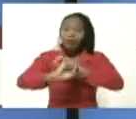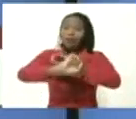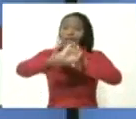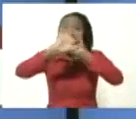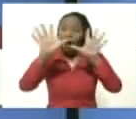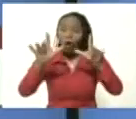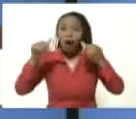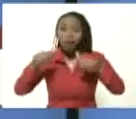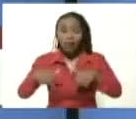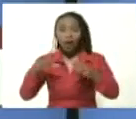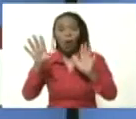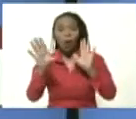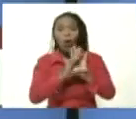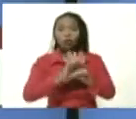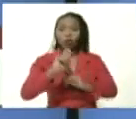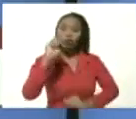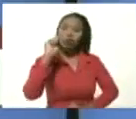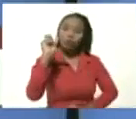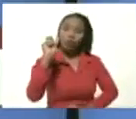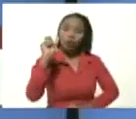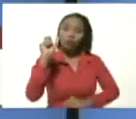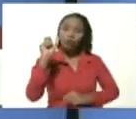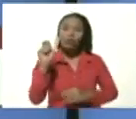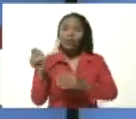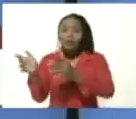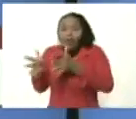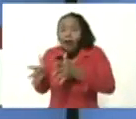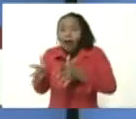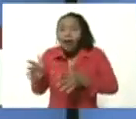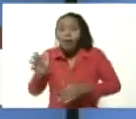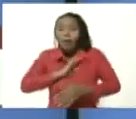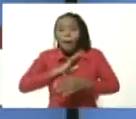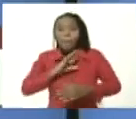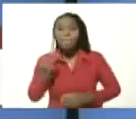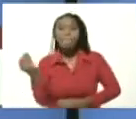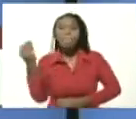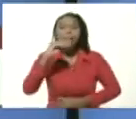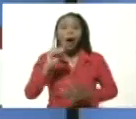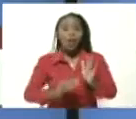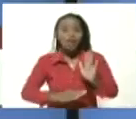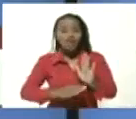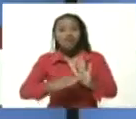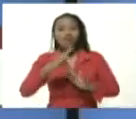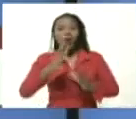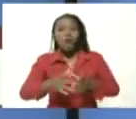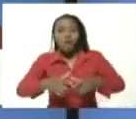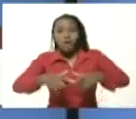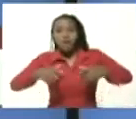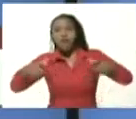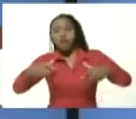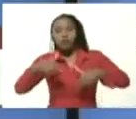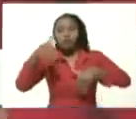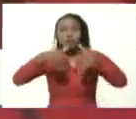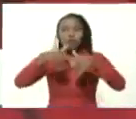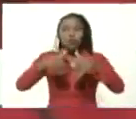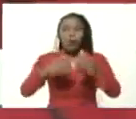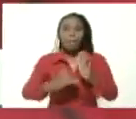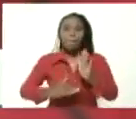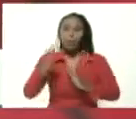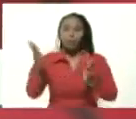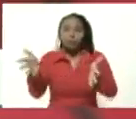está en esta constitución. Gana el que tenga más votos. Eso está aquí en esta